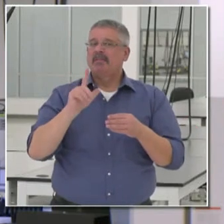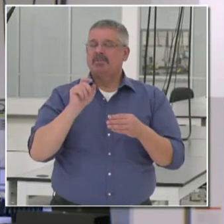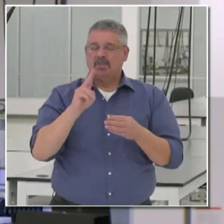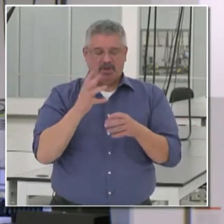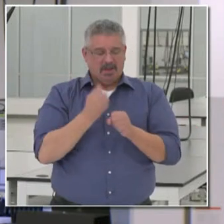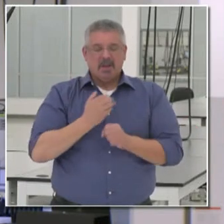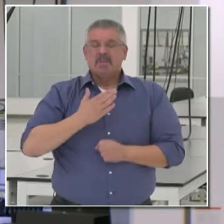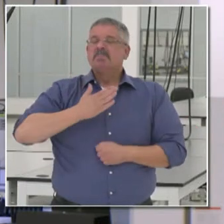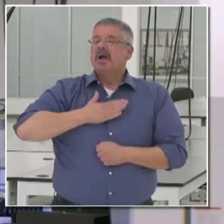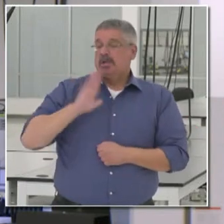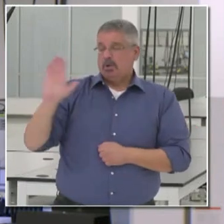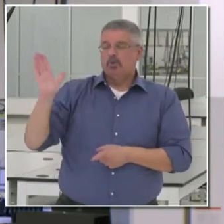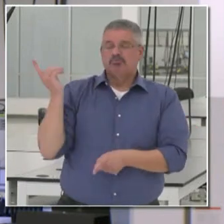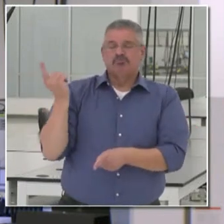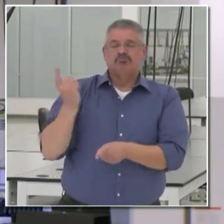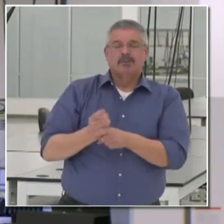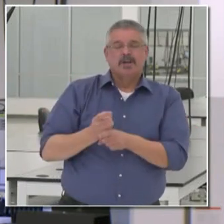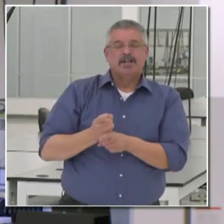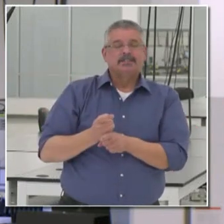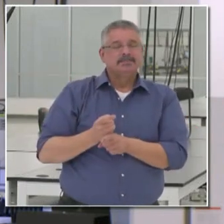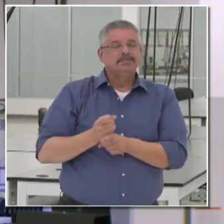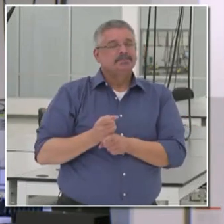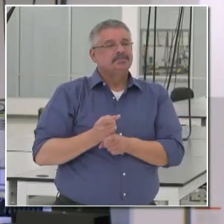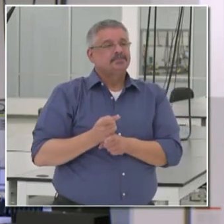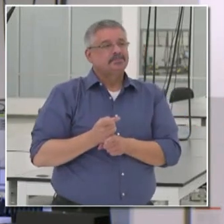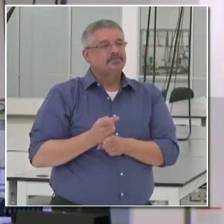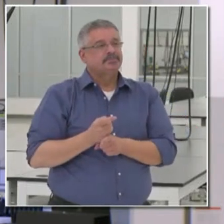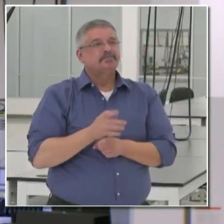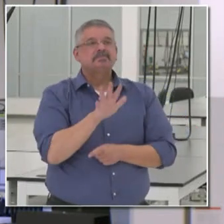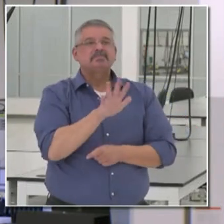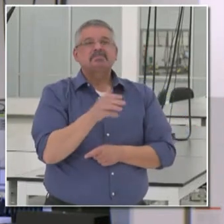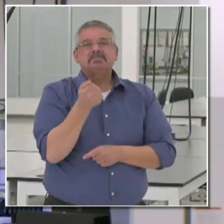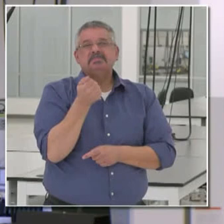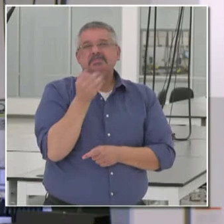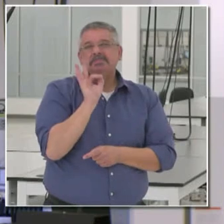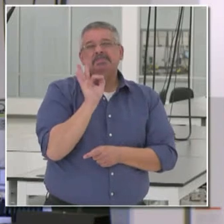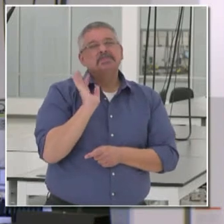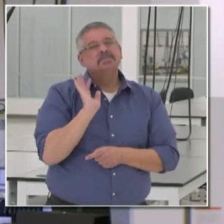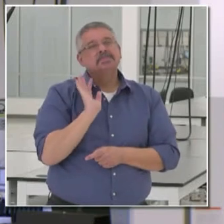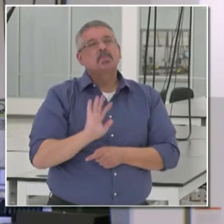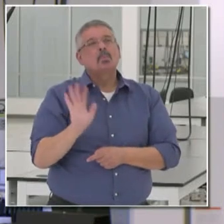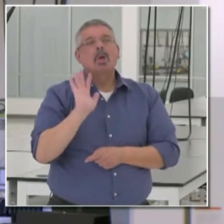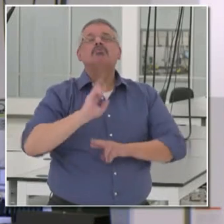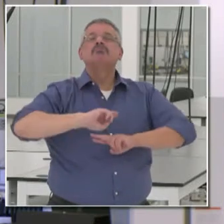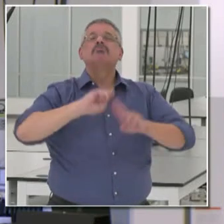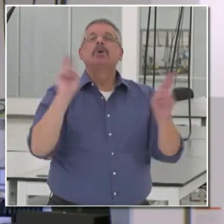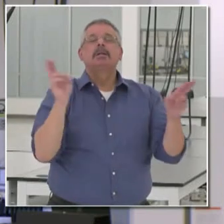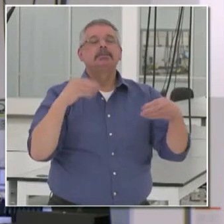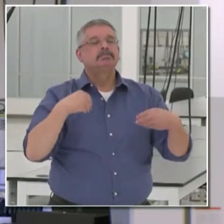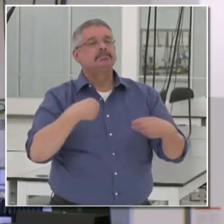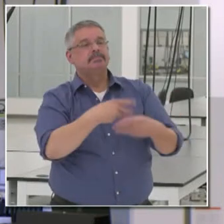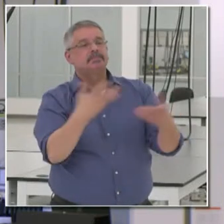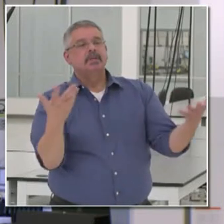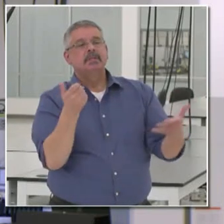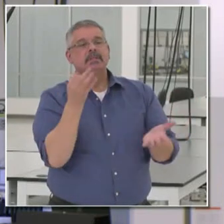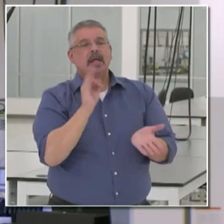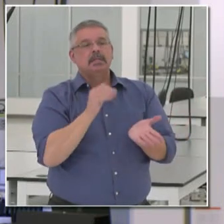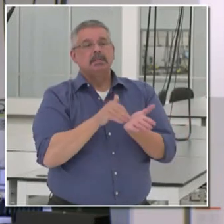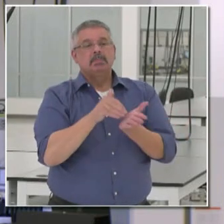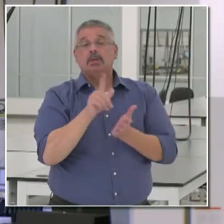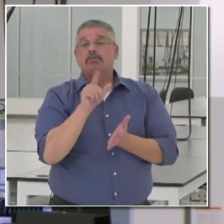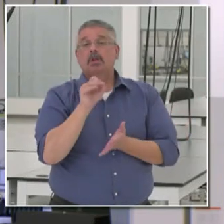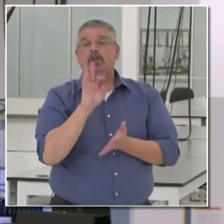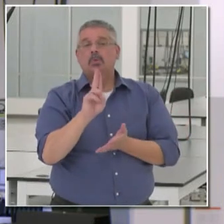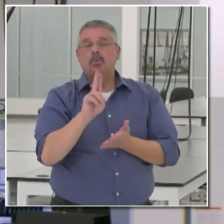aquí tengo el doctor que me dio mi vacuna contra el resfriado y pues hemos proporcionado 19 millones